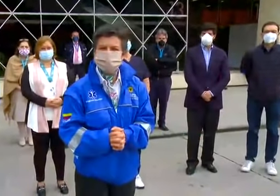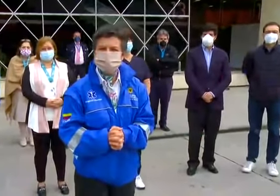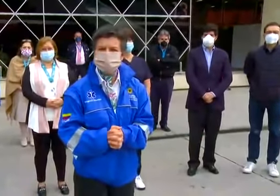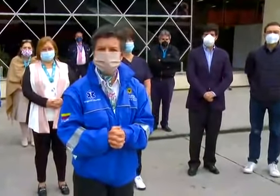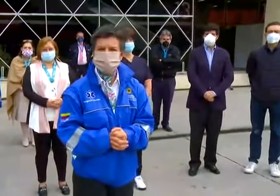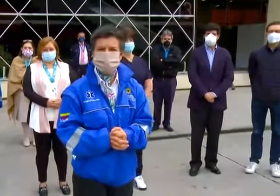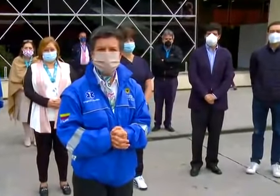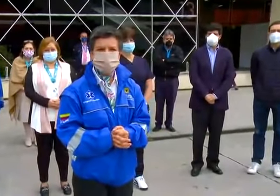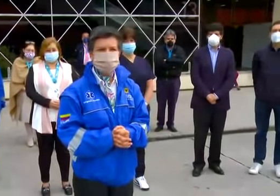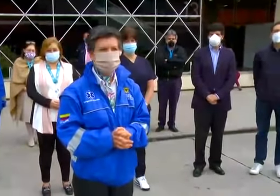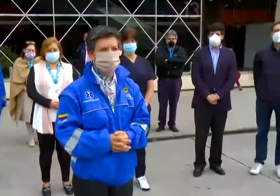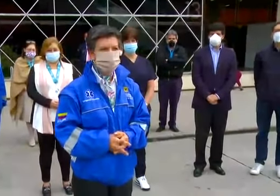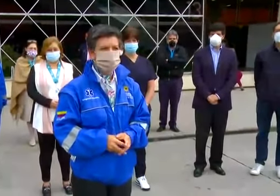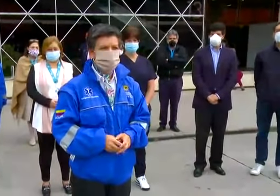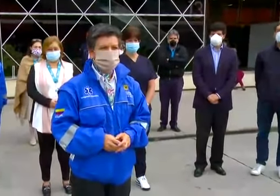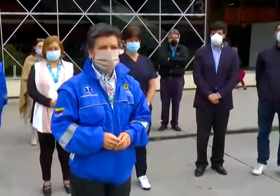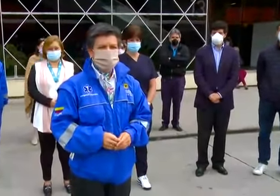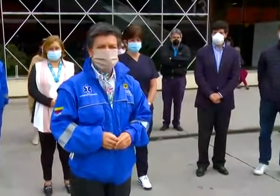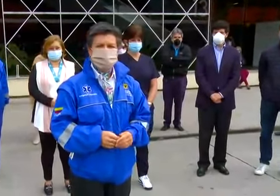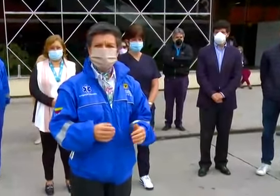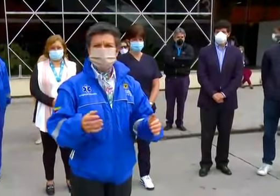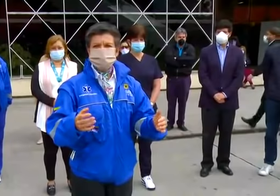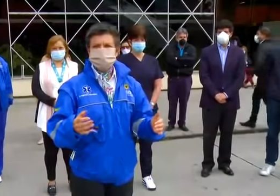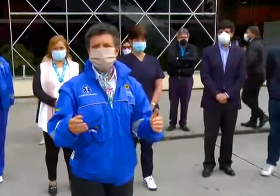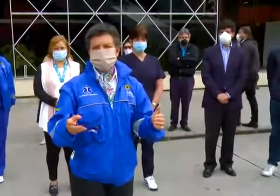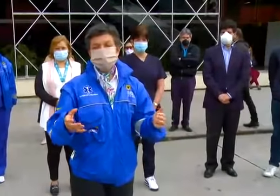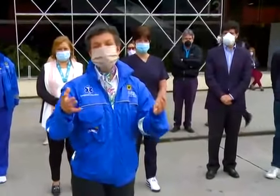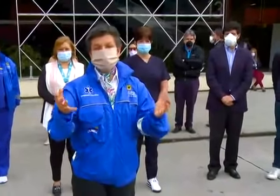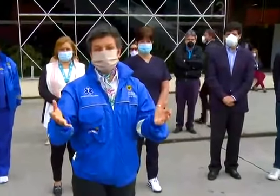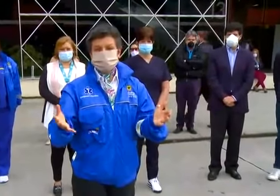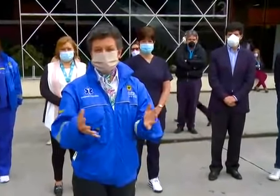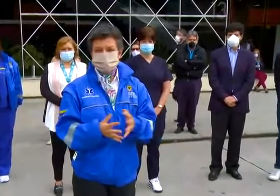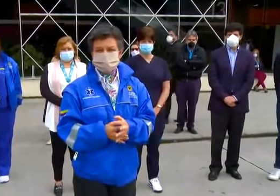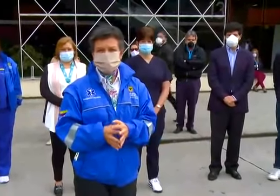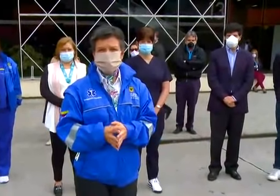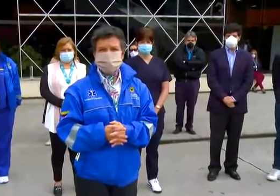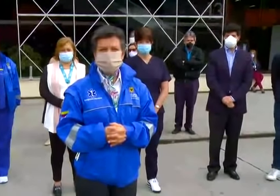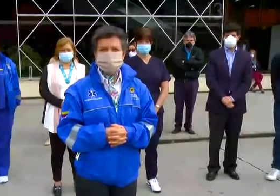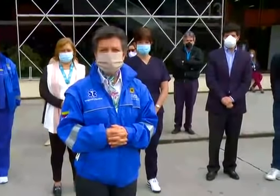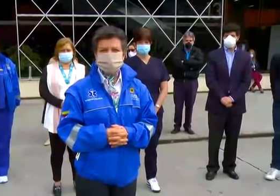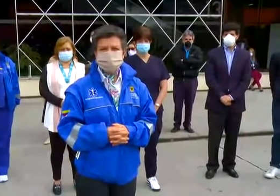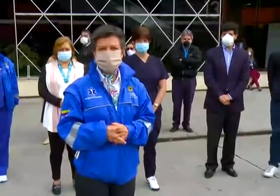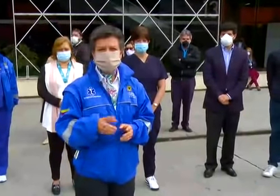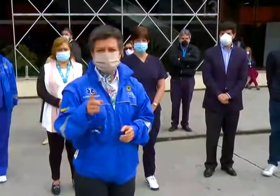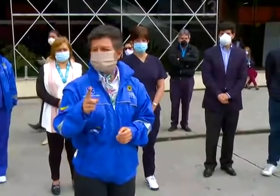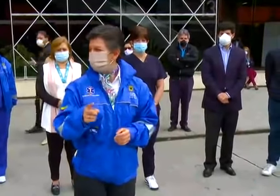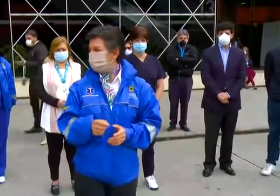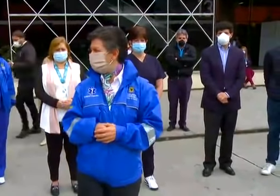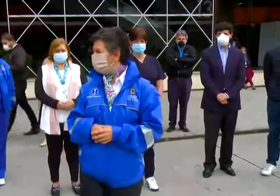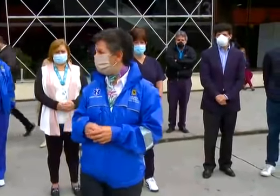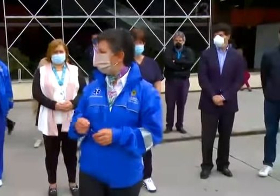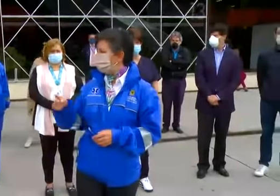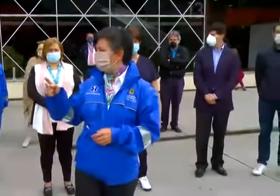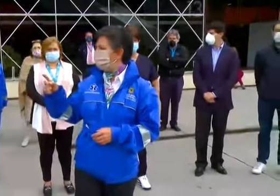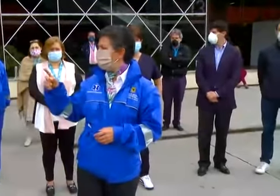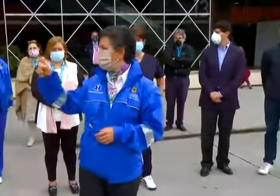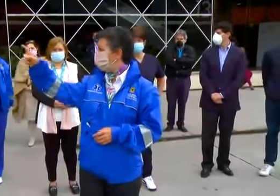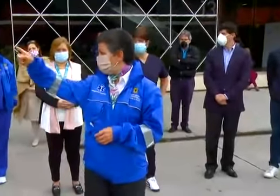que tenemos que responder. Y hemos tenido, gracias a las donaciones que tuvimos desde el día de ayer, una muy generosa